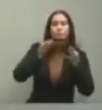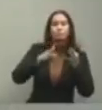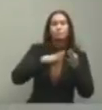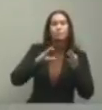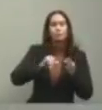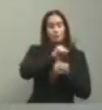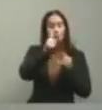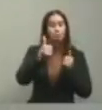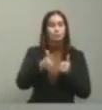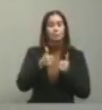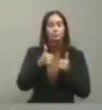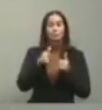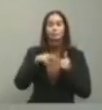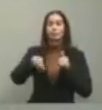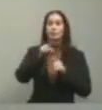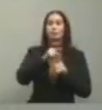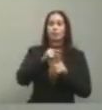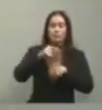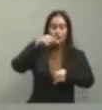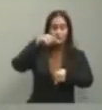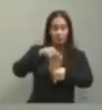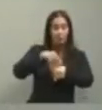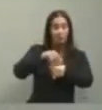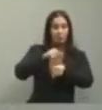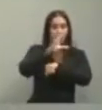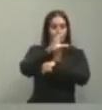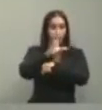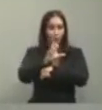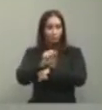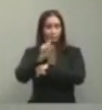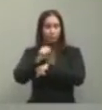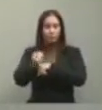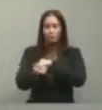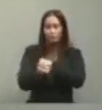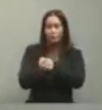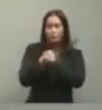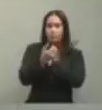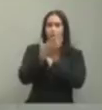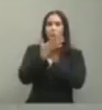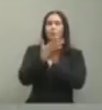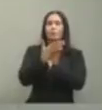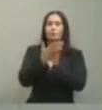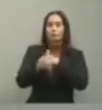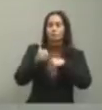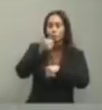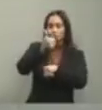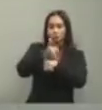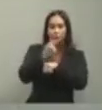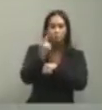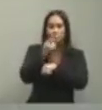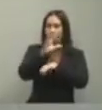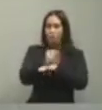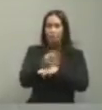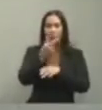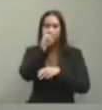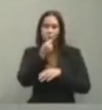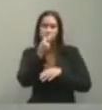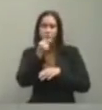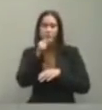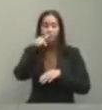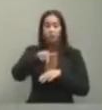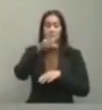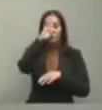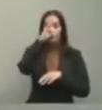nosotros estamos en lo que es la época de la influenza estacional entonces lo que en este país